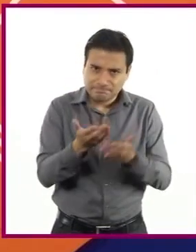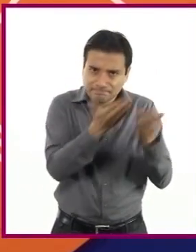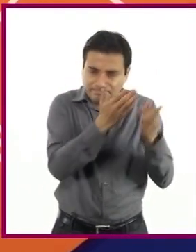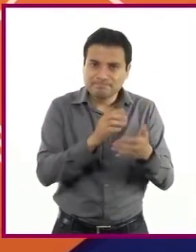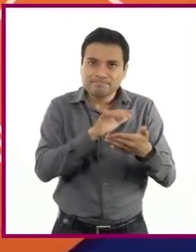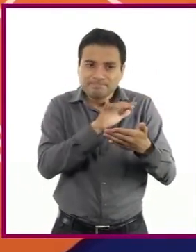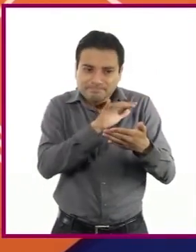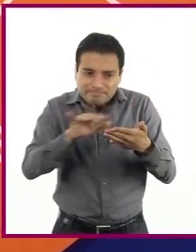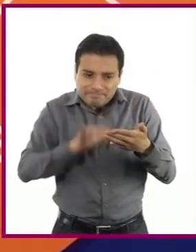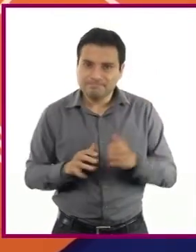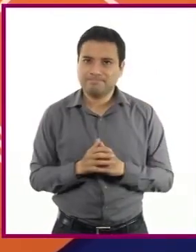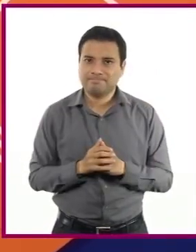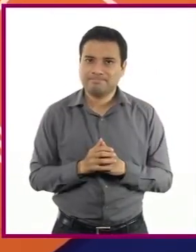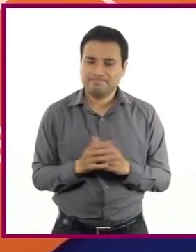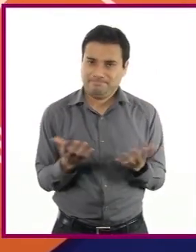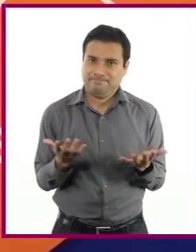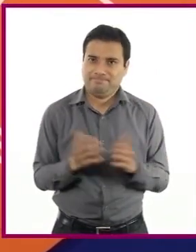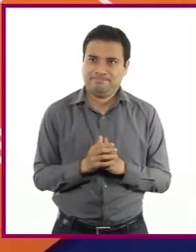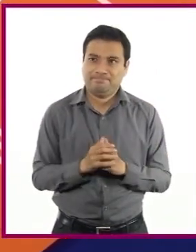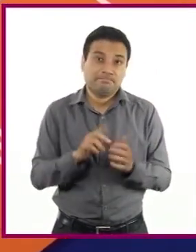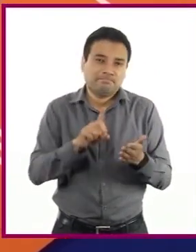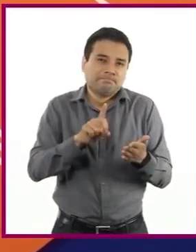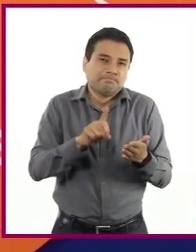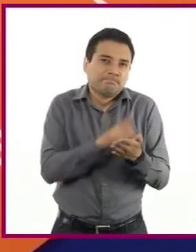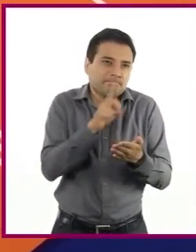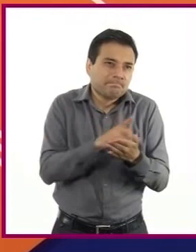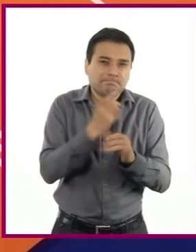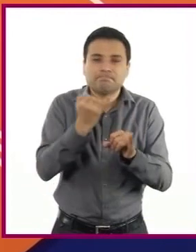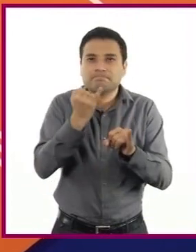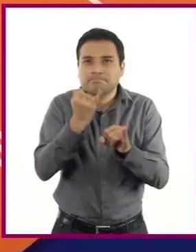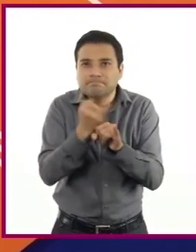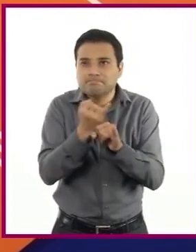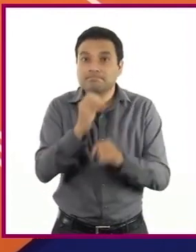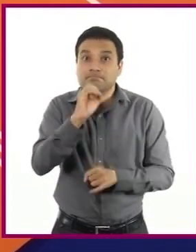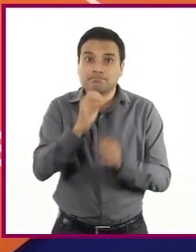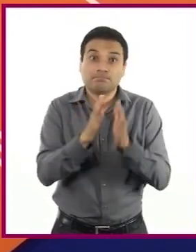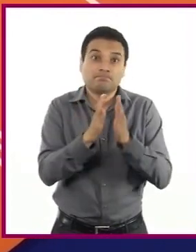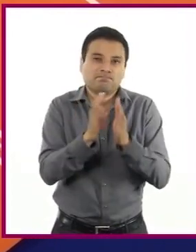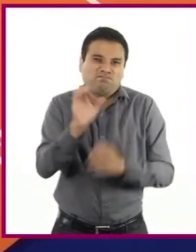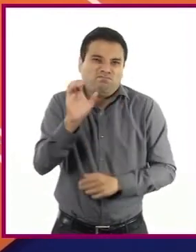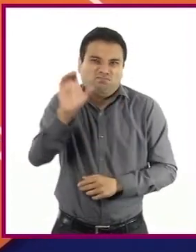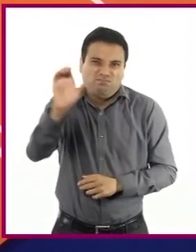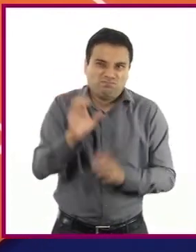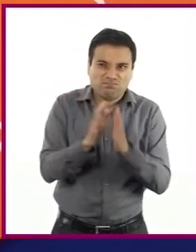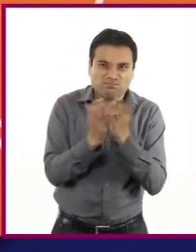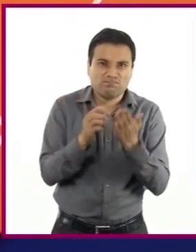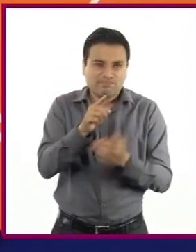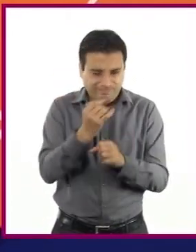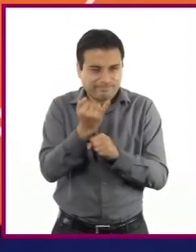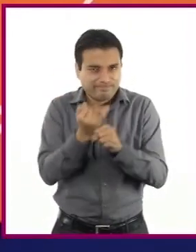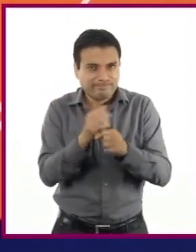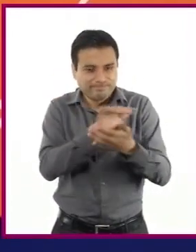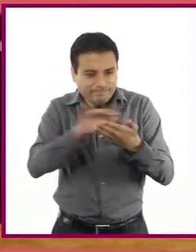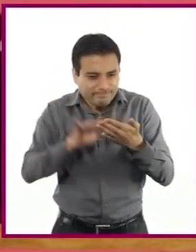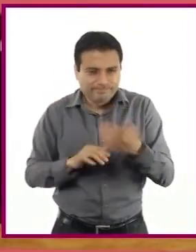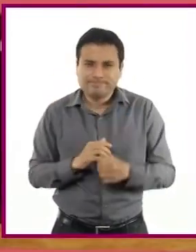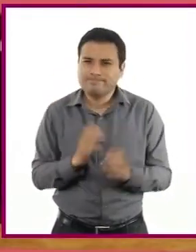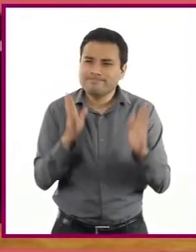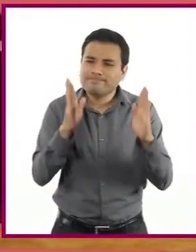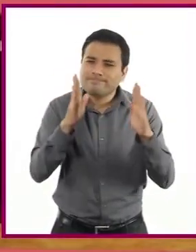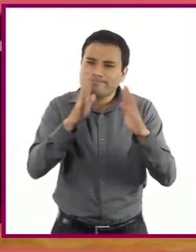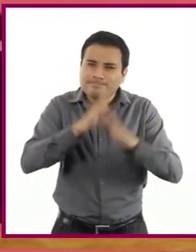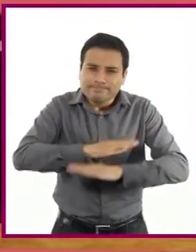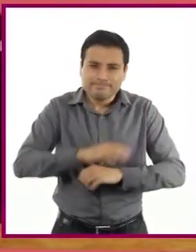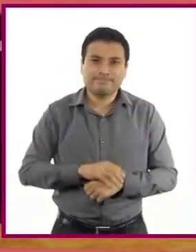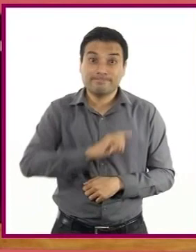les ofrece alguna enciclopedia en línea o impresa que tengan en casa. Disfruten la lectura,